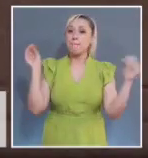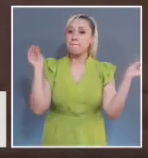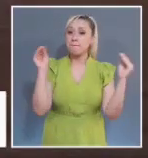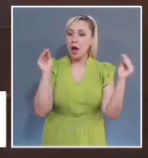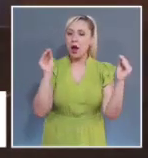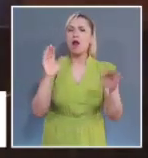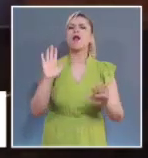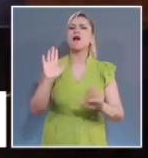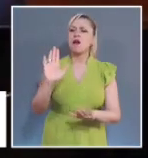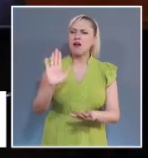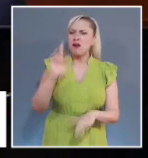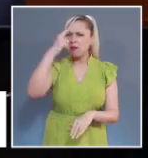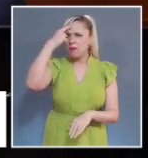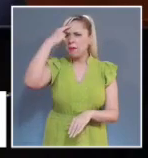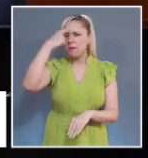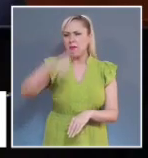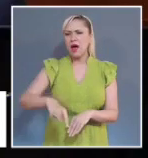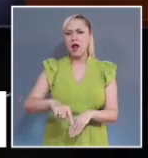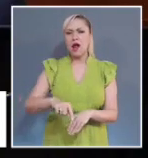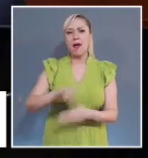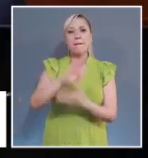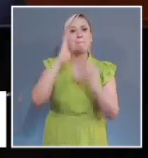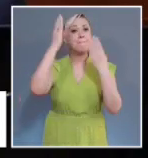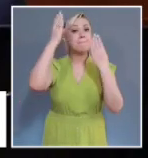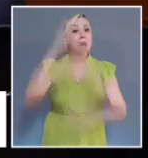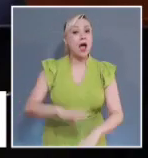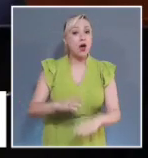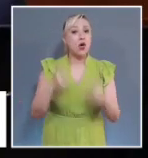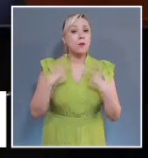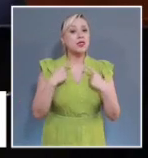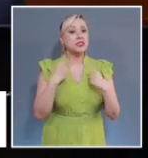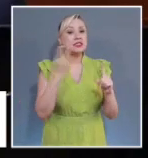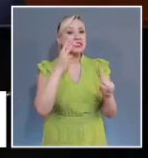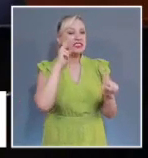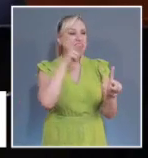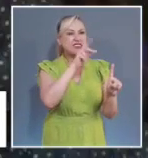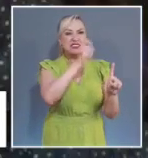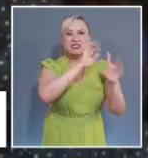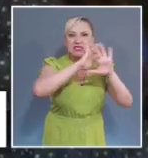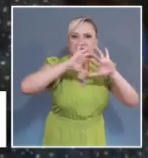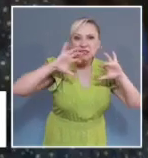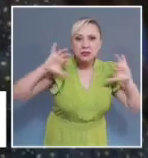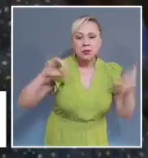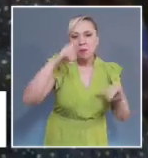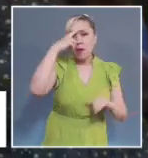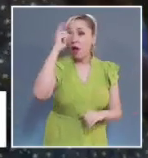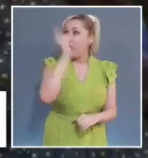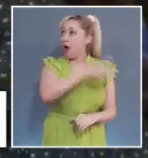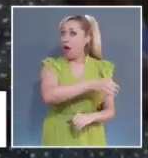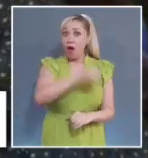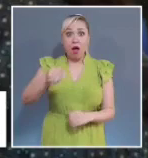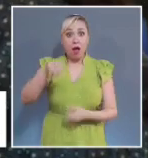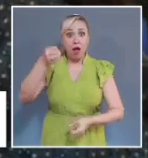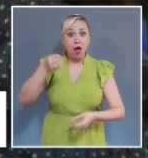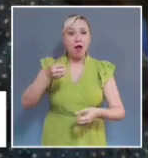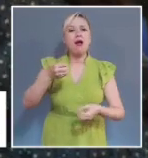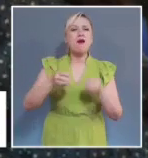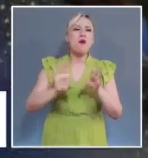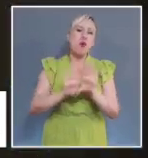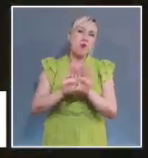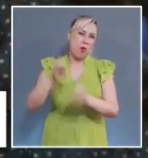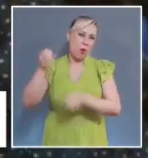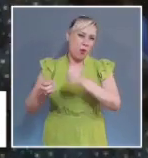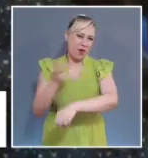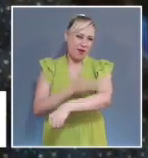de información bancaria de una persona imputada en un proceso penal durante la etapa intermedia, toda vez que se